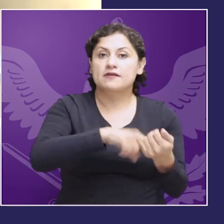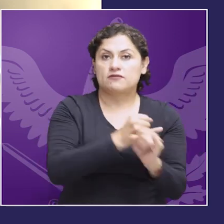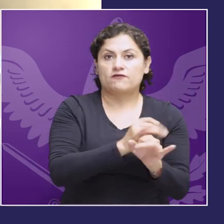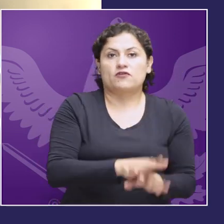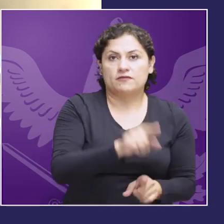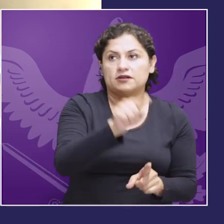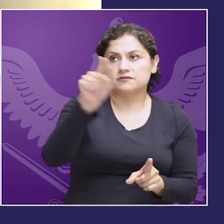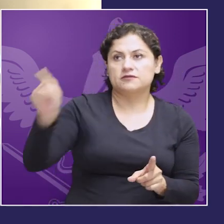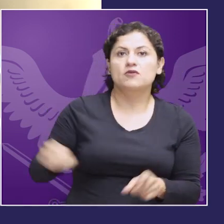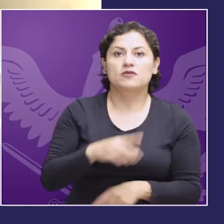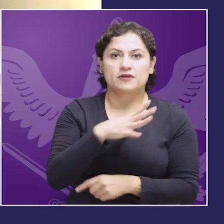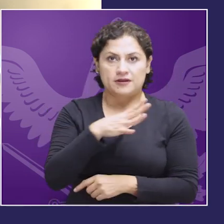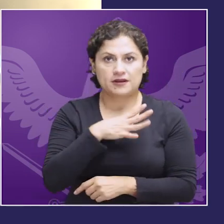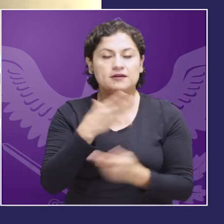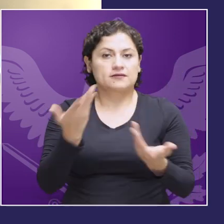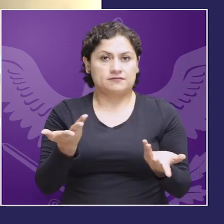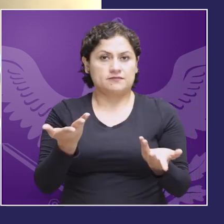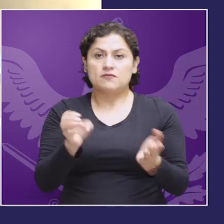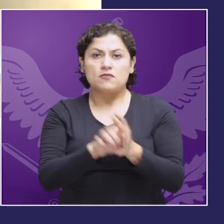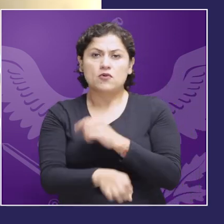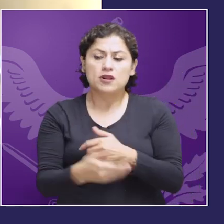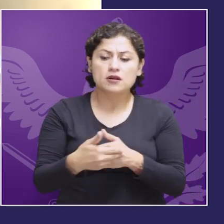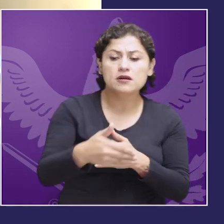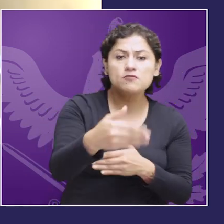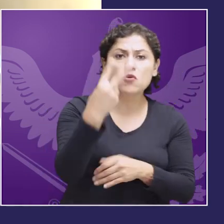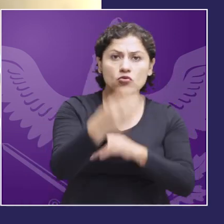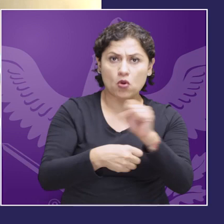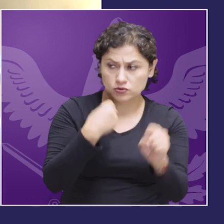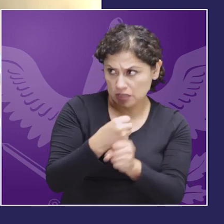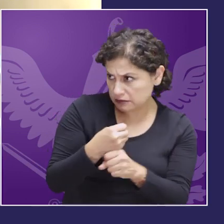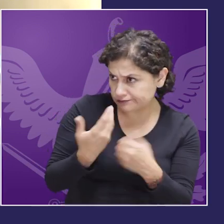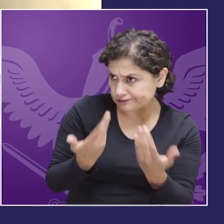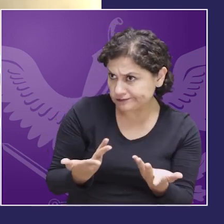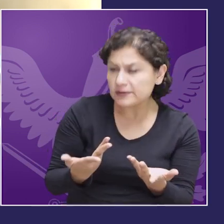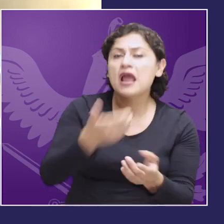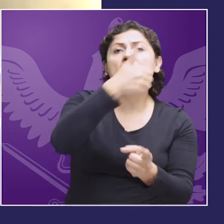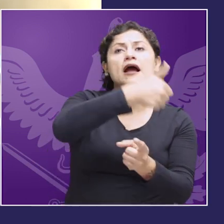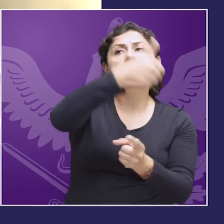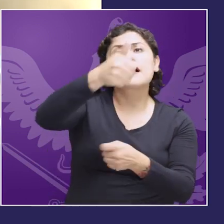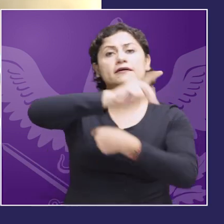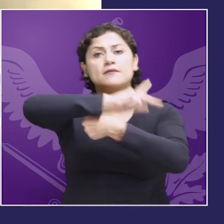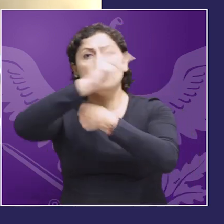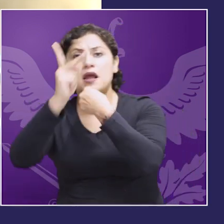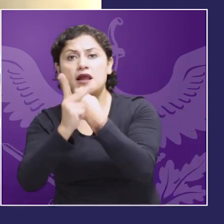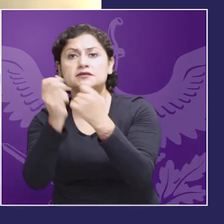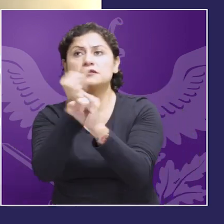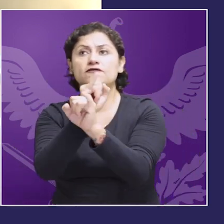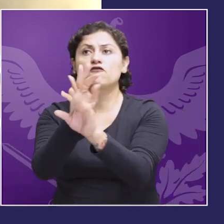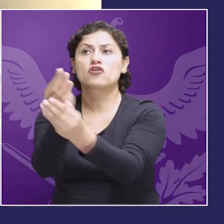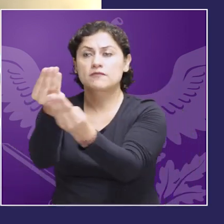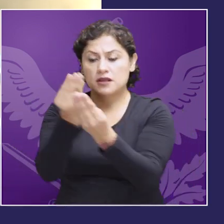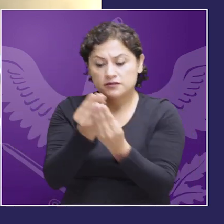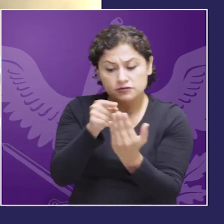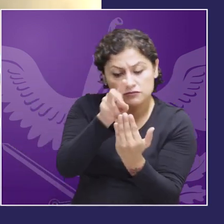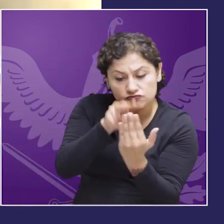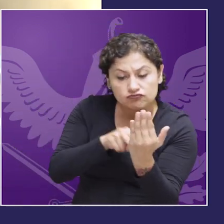se generan una serie de información que se requiere cada 2 años, doña Luz Patricia, a